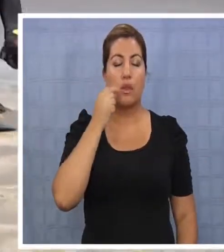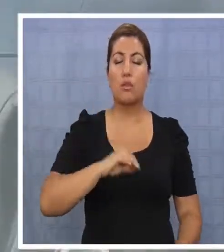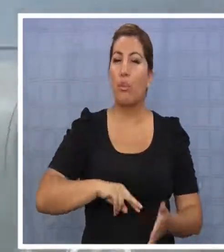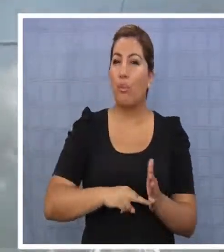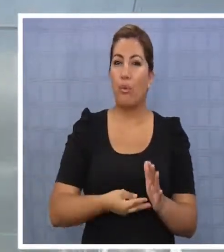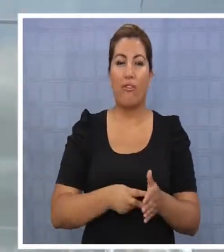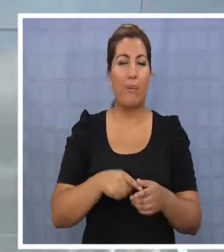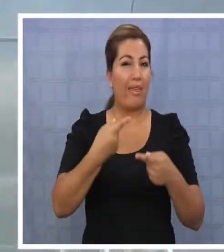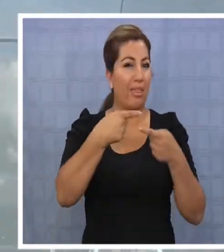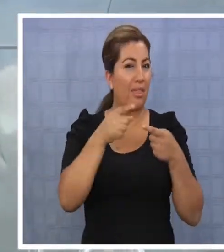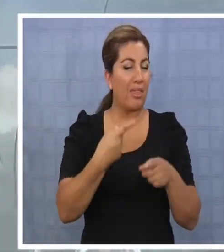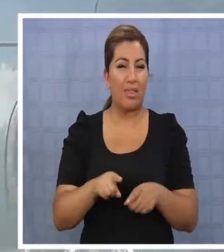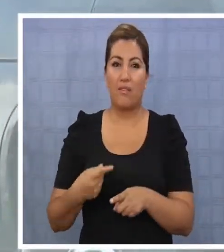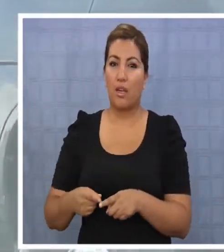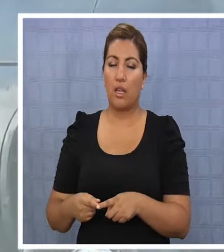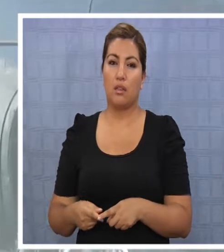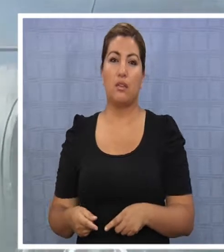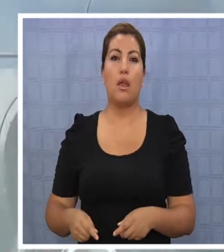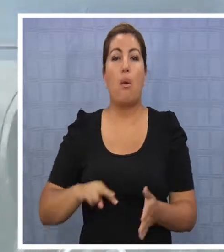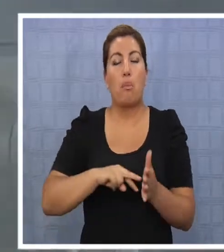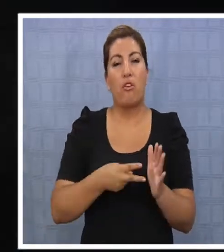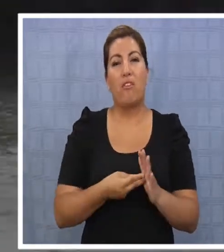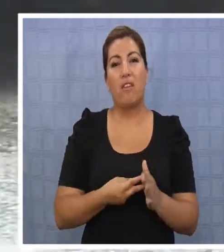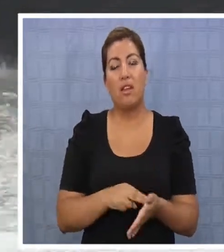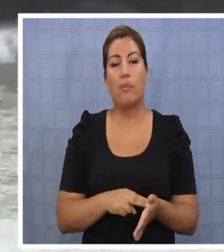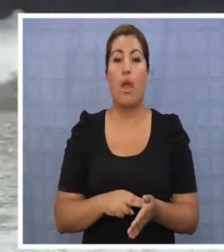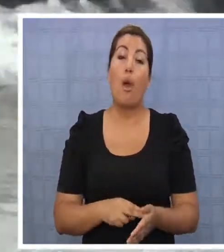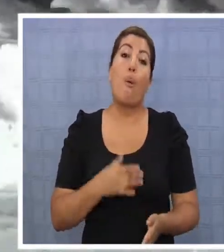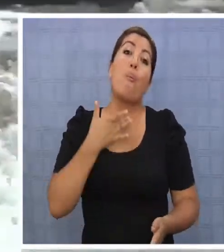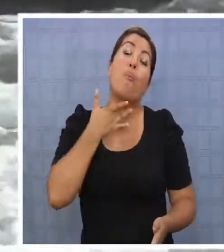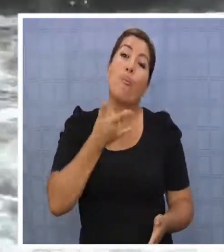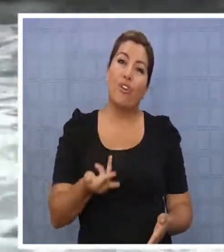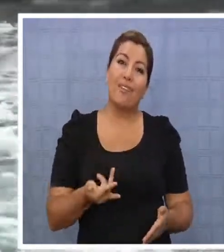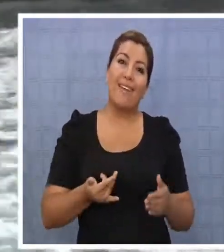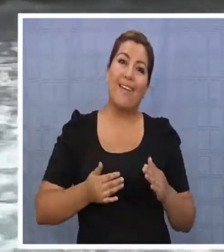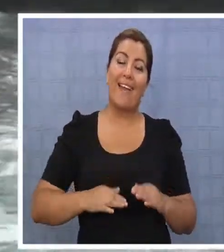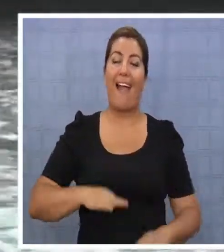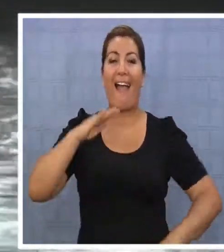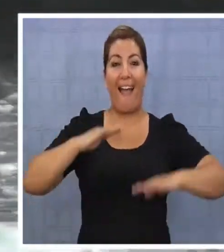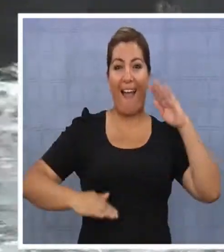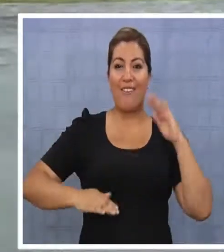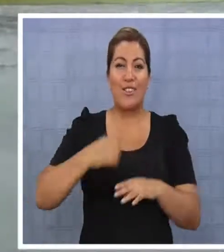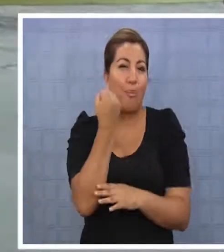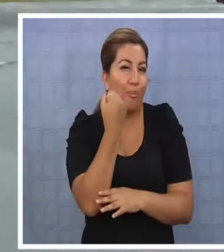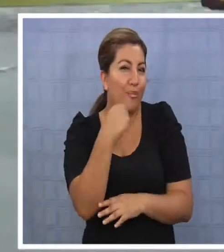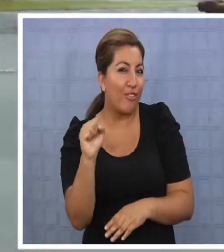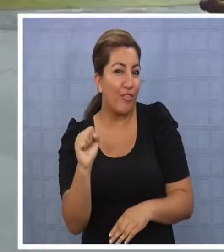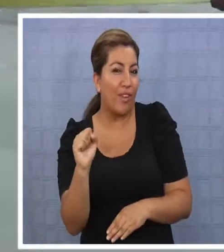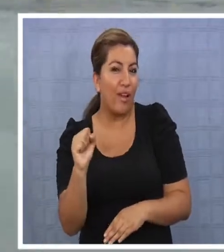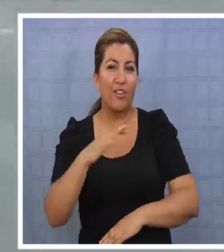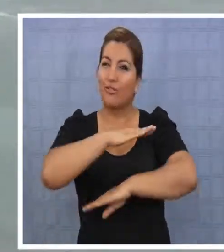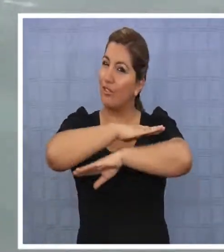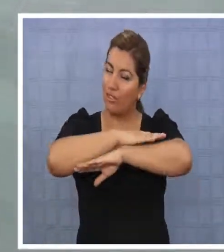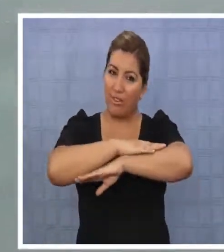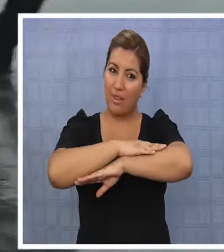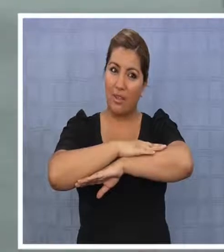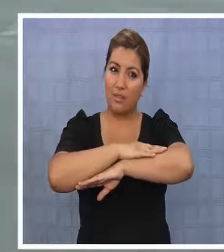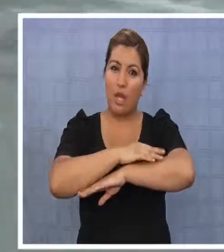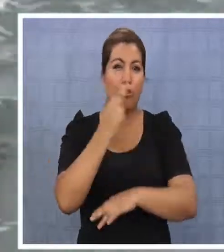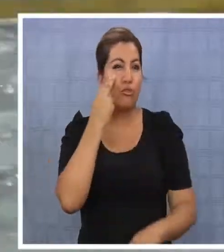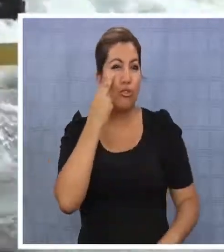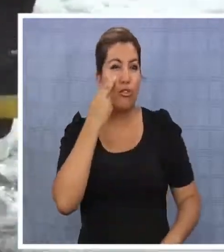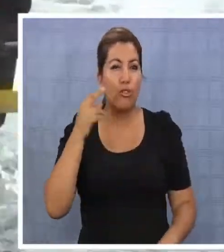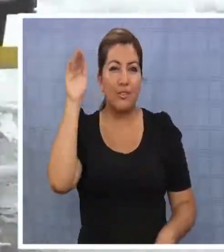de retina y daño neurológico. Accidentes que pueden ser causados por la imprudencia o por la ingesta de alcohol, además